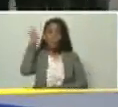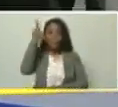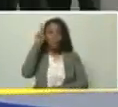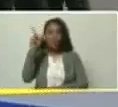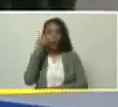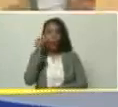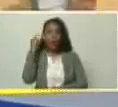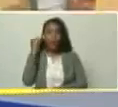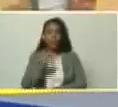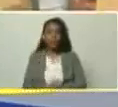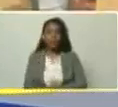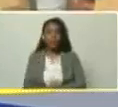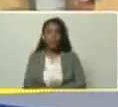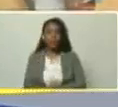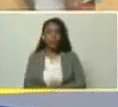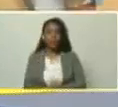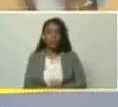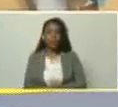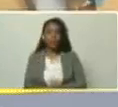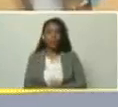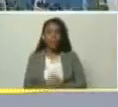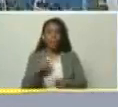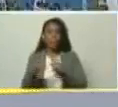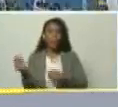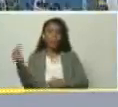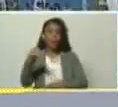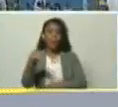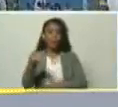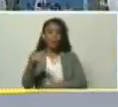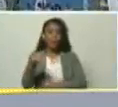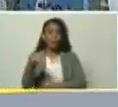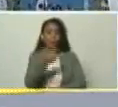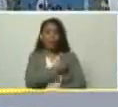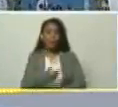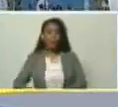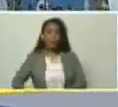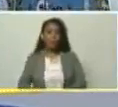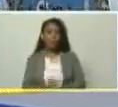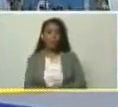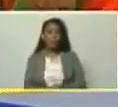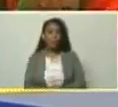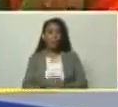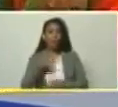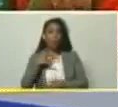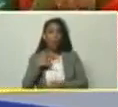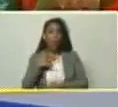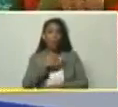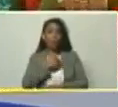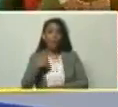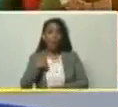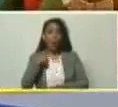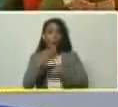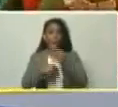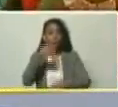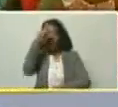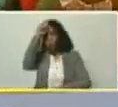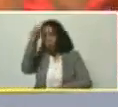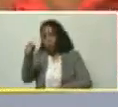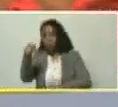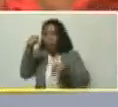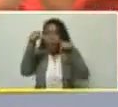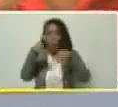profesores, profesoras, pero además, presidente, déjeme reconocerle hoy